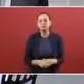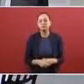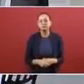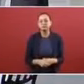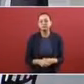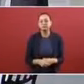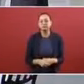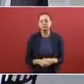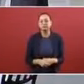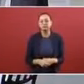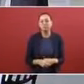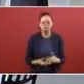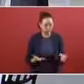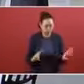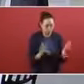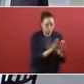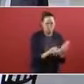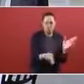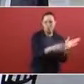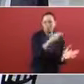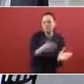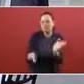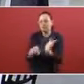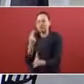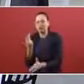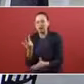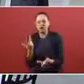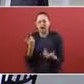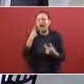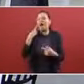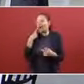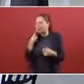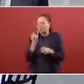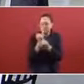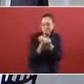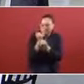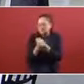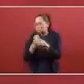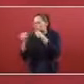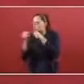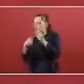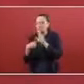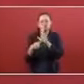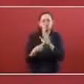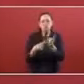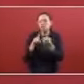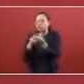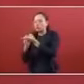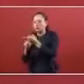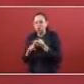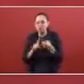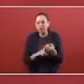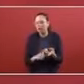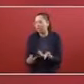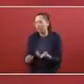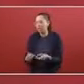cómo se entregaban los contratos, dónde están los reportajes sobre esto. Solo una